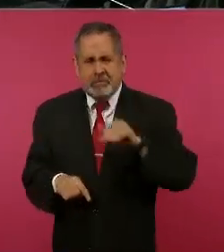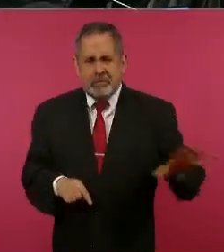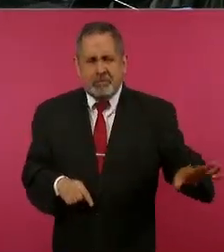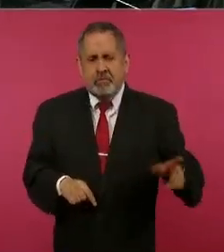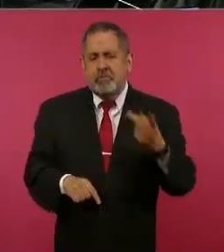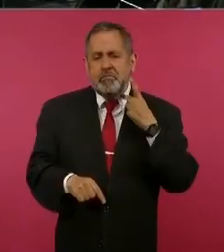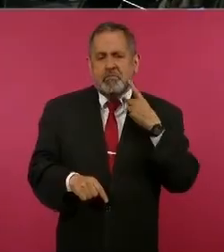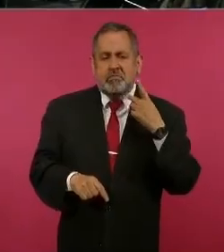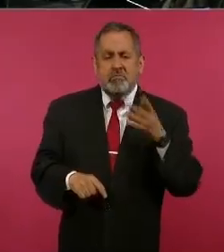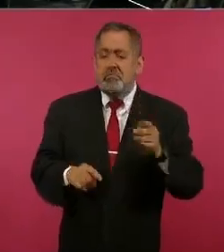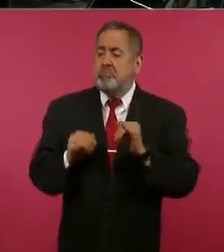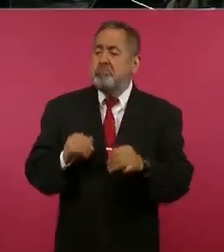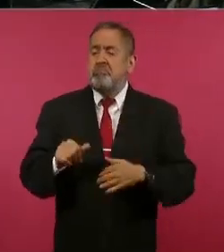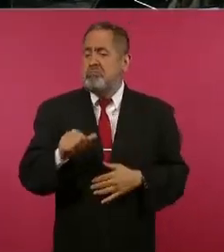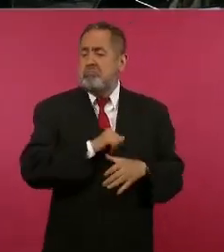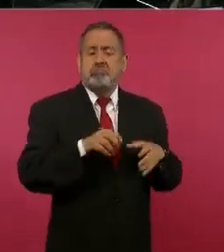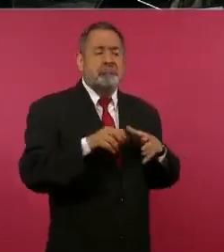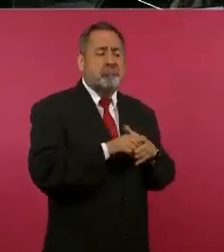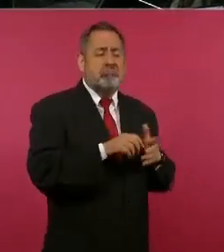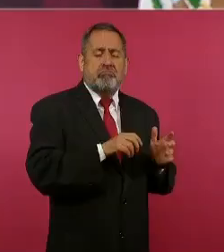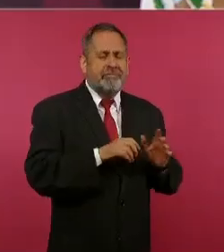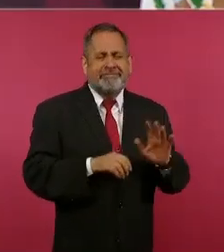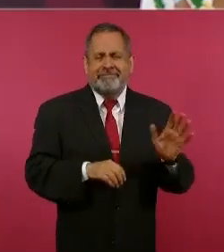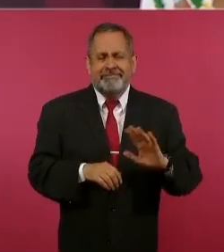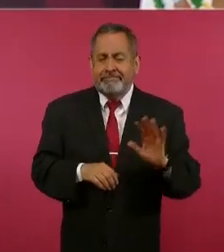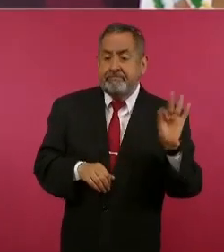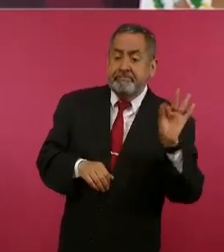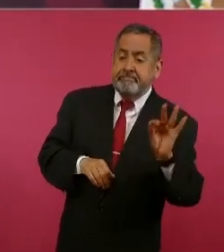políticas individualistas.